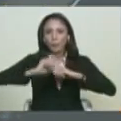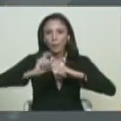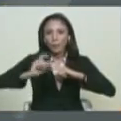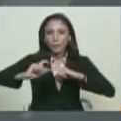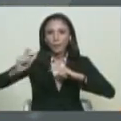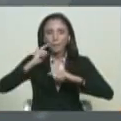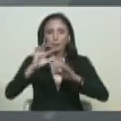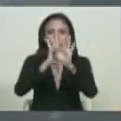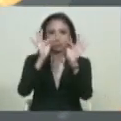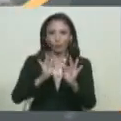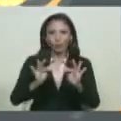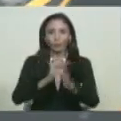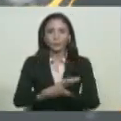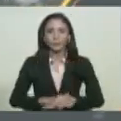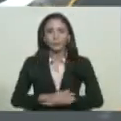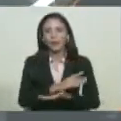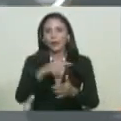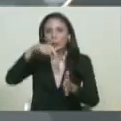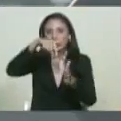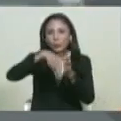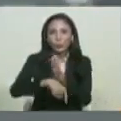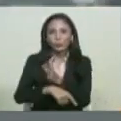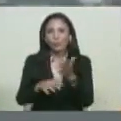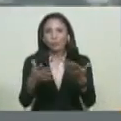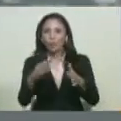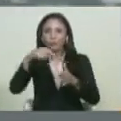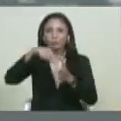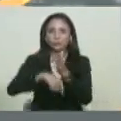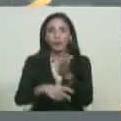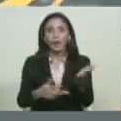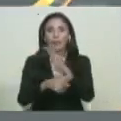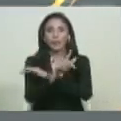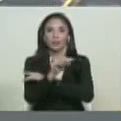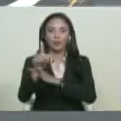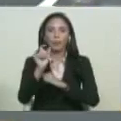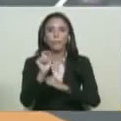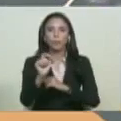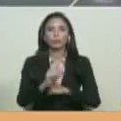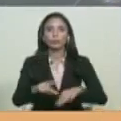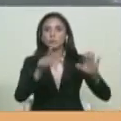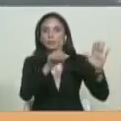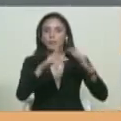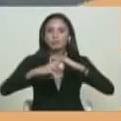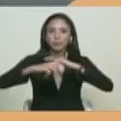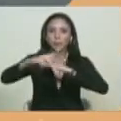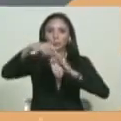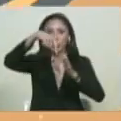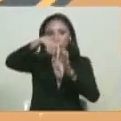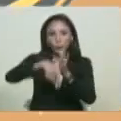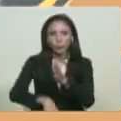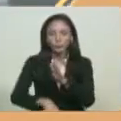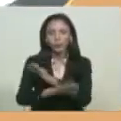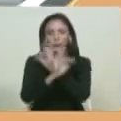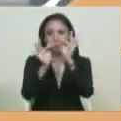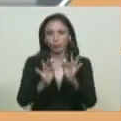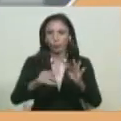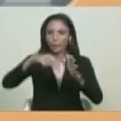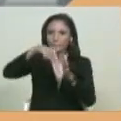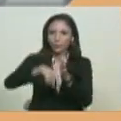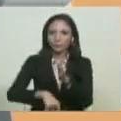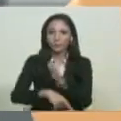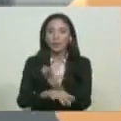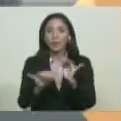Richter, con una profundidad de 31.6 kilómetros. Un sismo